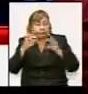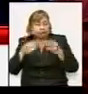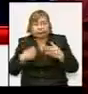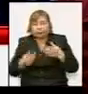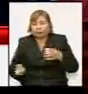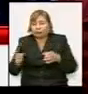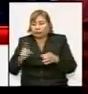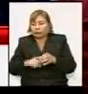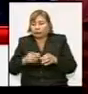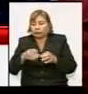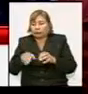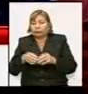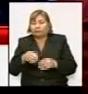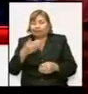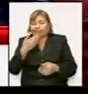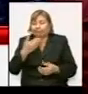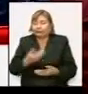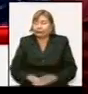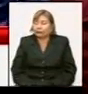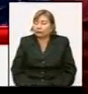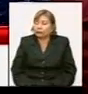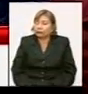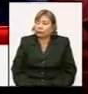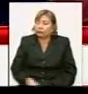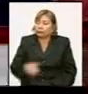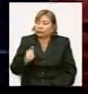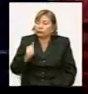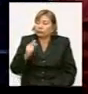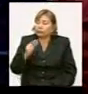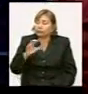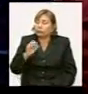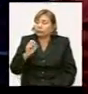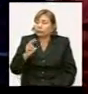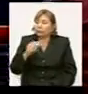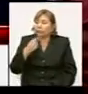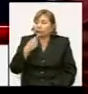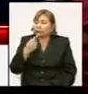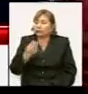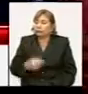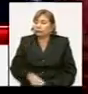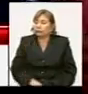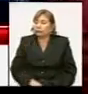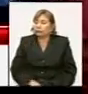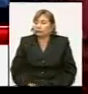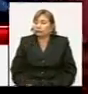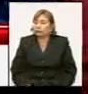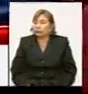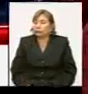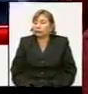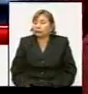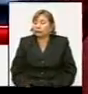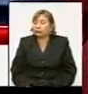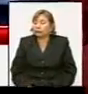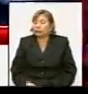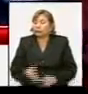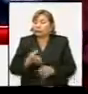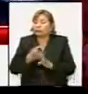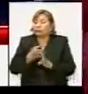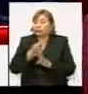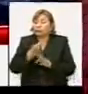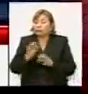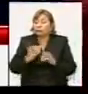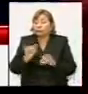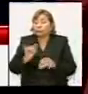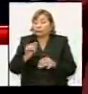incorporarse. Congresista Alcorta, la segunda y última interrupción. Gracias, presidente. En la misma línea que el congresista Mulder,